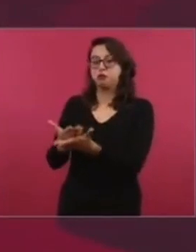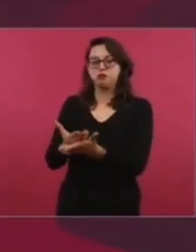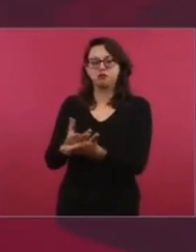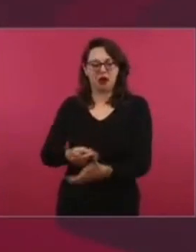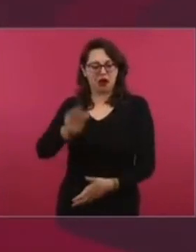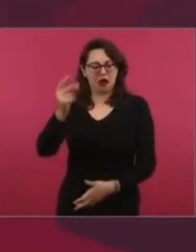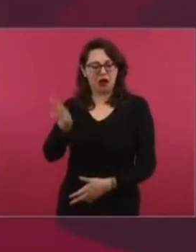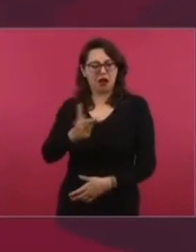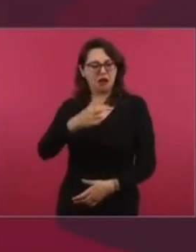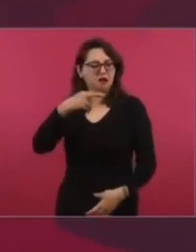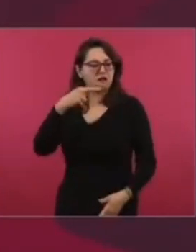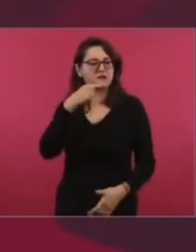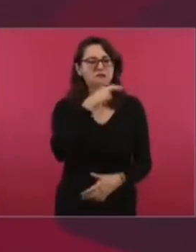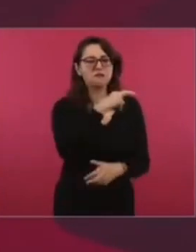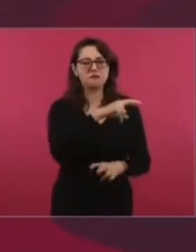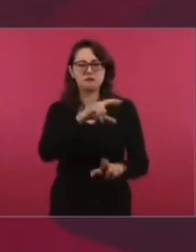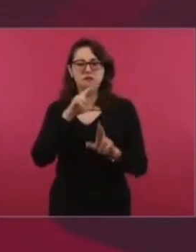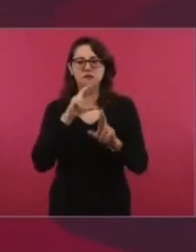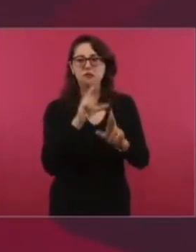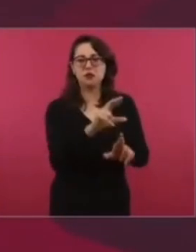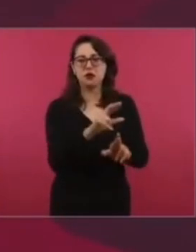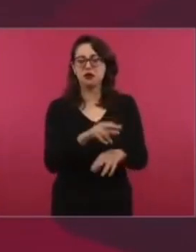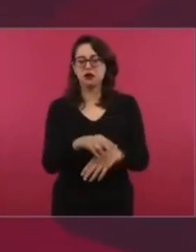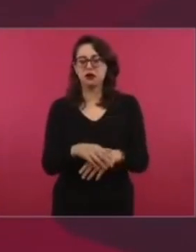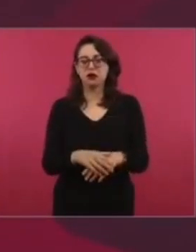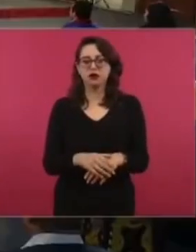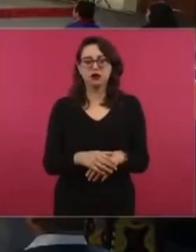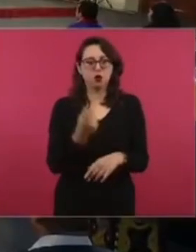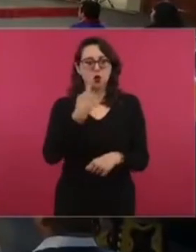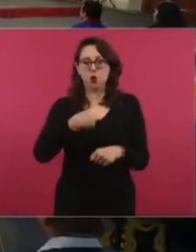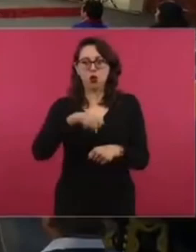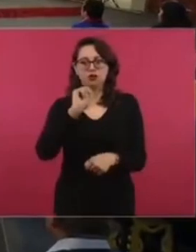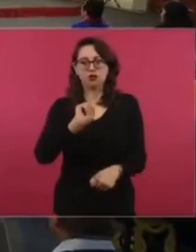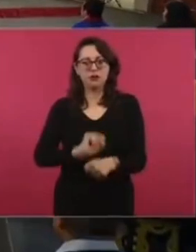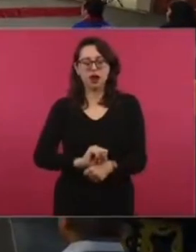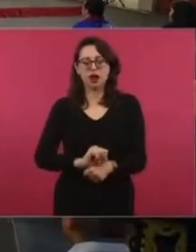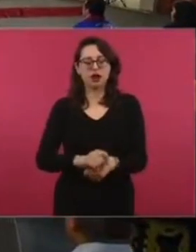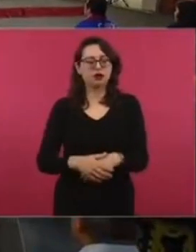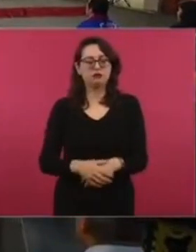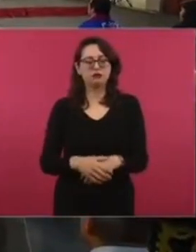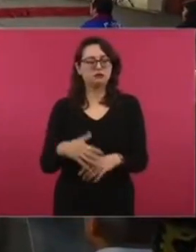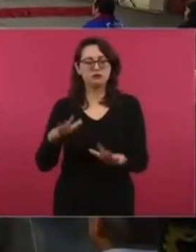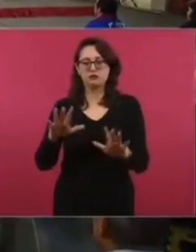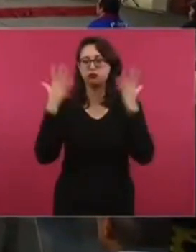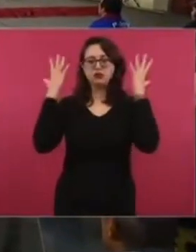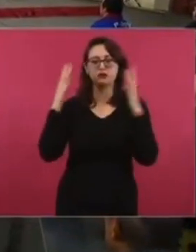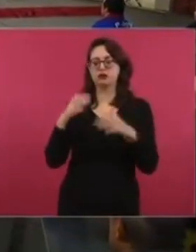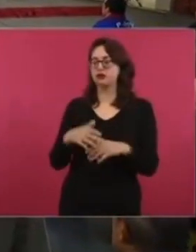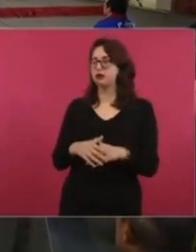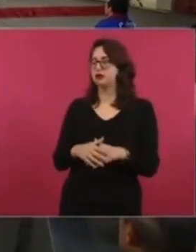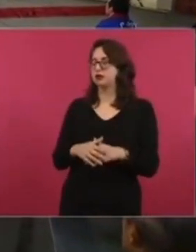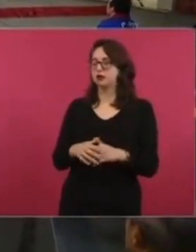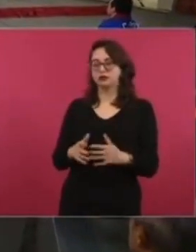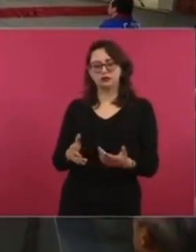así yo creo que se llevó como una semana no unos días